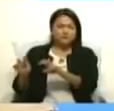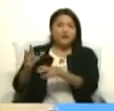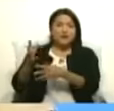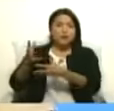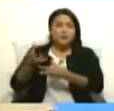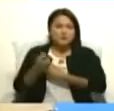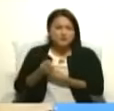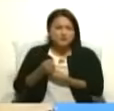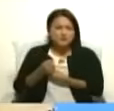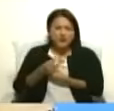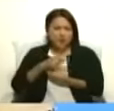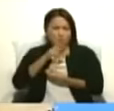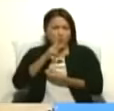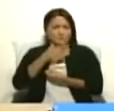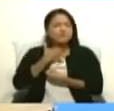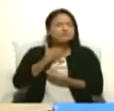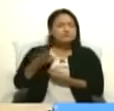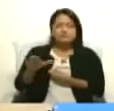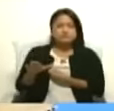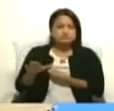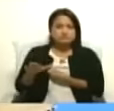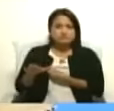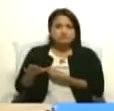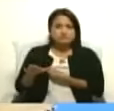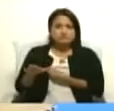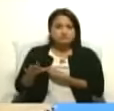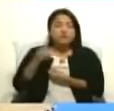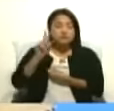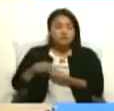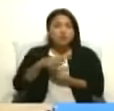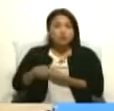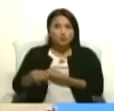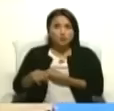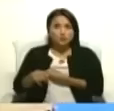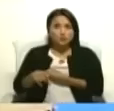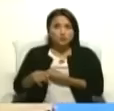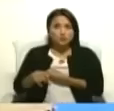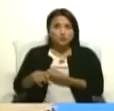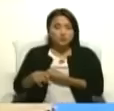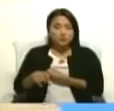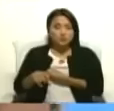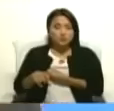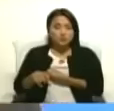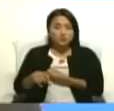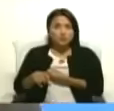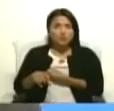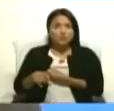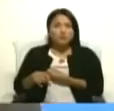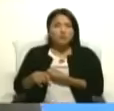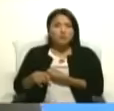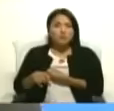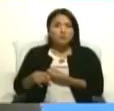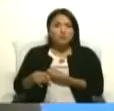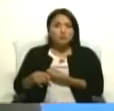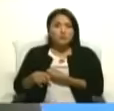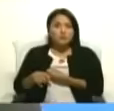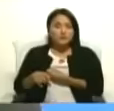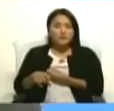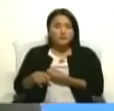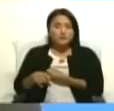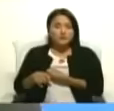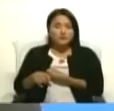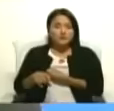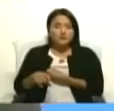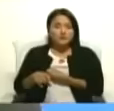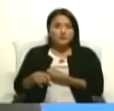demasiado asqueroso no les parece demasiado bajo que se alíen a